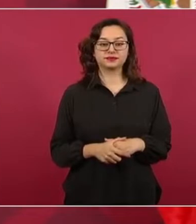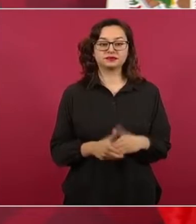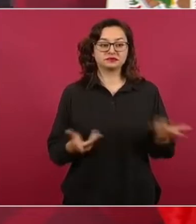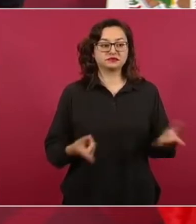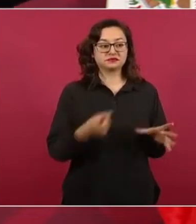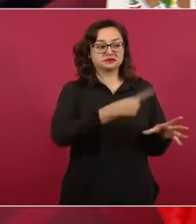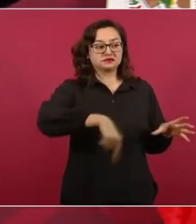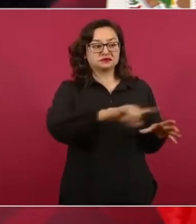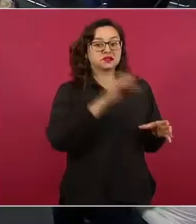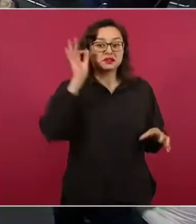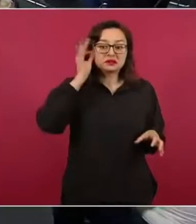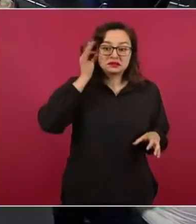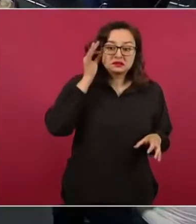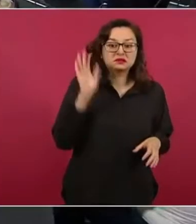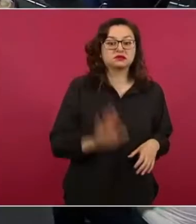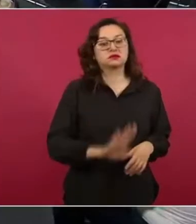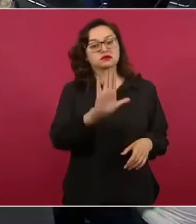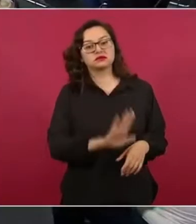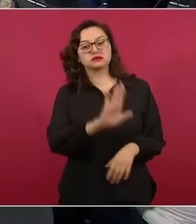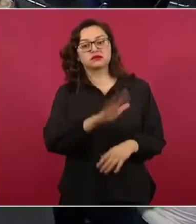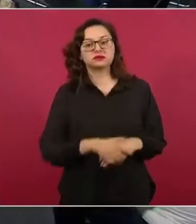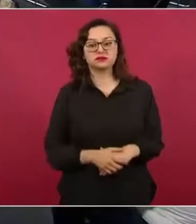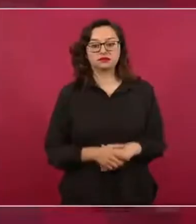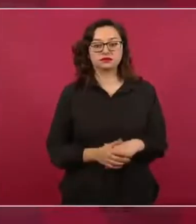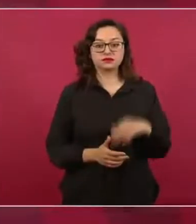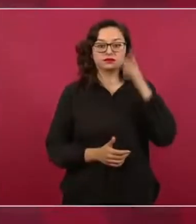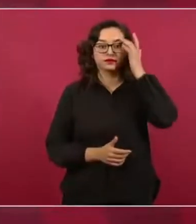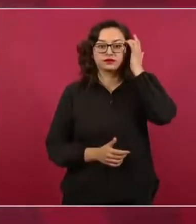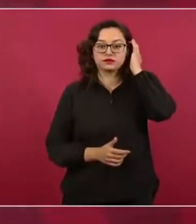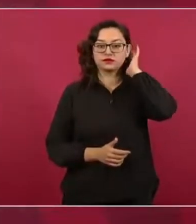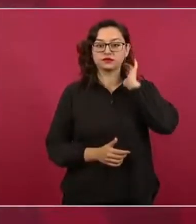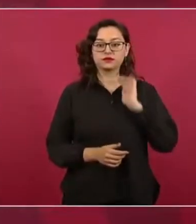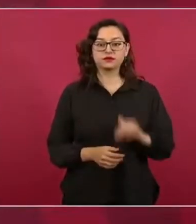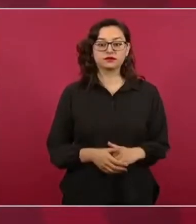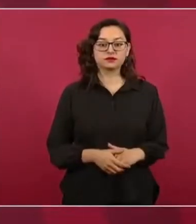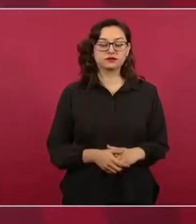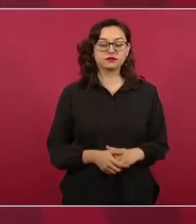o que, como siempre lo digo, griten como pregoneros